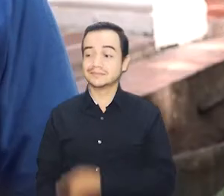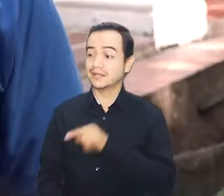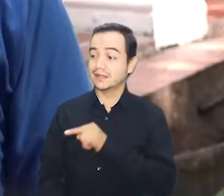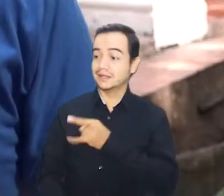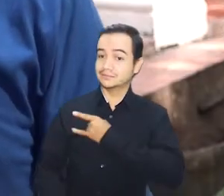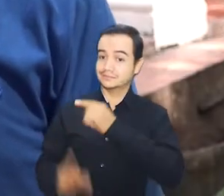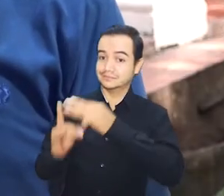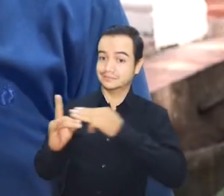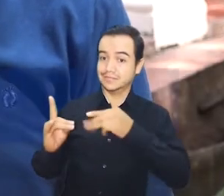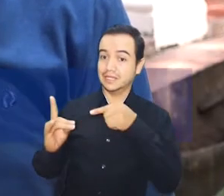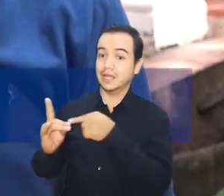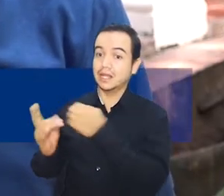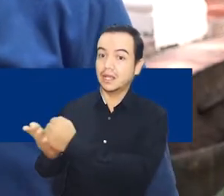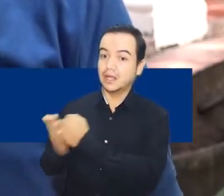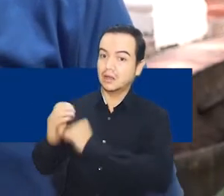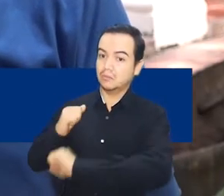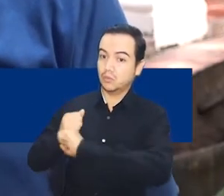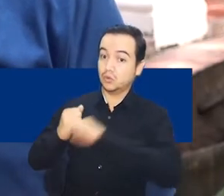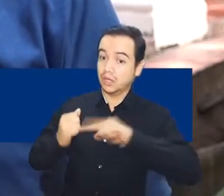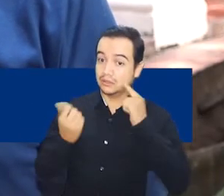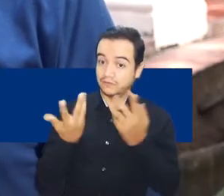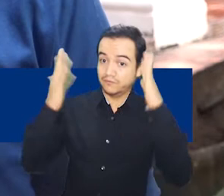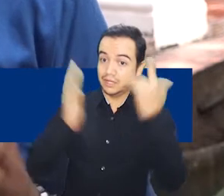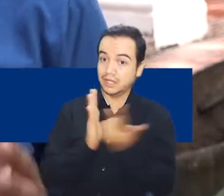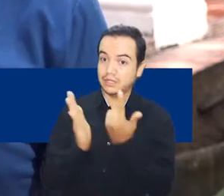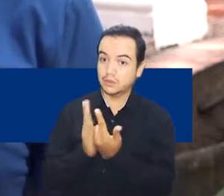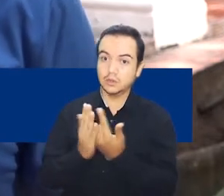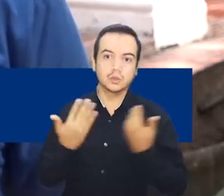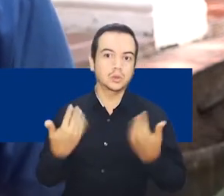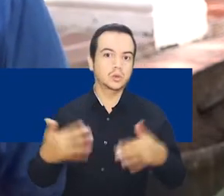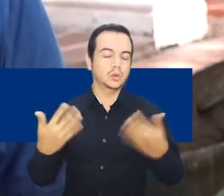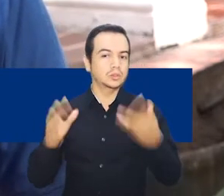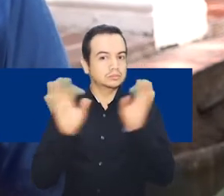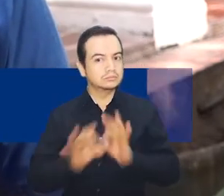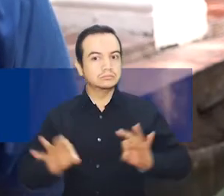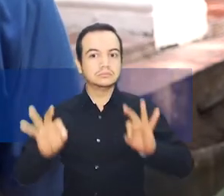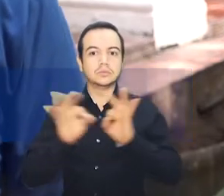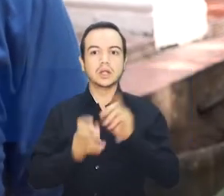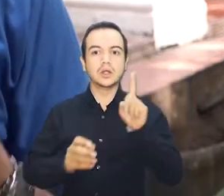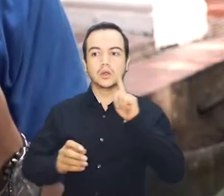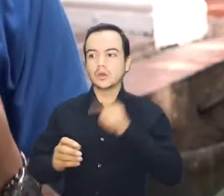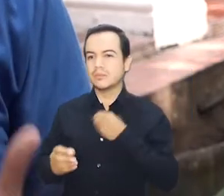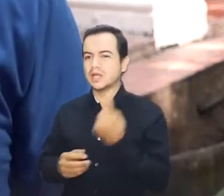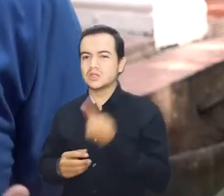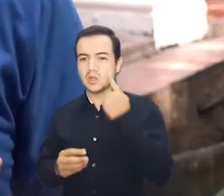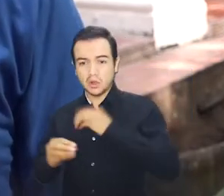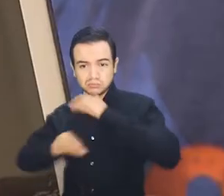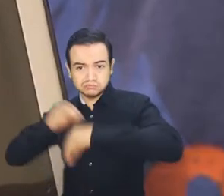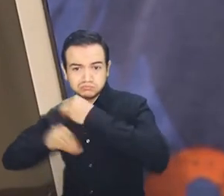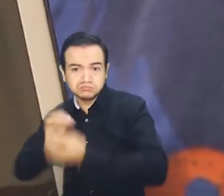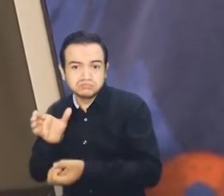La participación de la Universidad del Magdalena en este tipo de eventos es importante porque no solo alimenta la producción